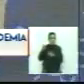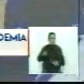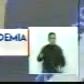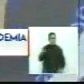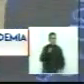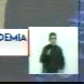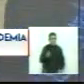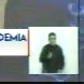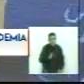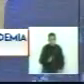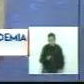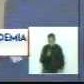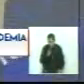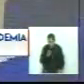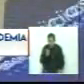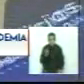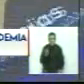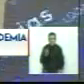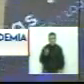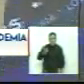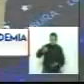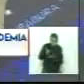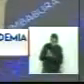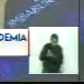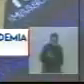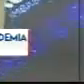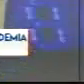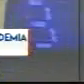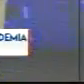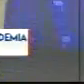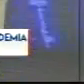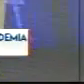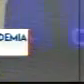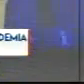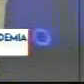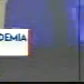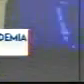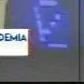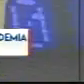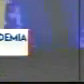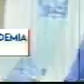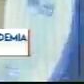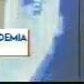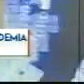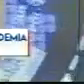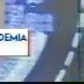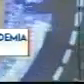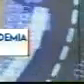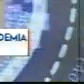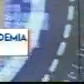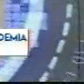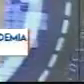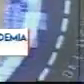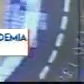están automedicando o tomando diferentes medicamentos que vienen en redes sociales, medicina natural, en